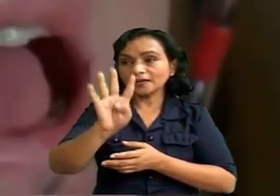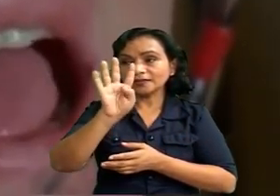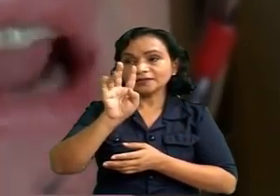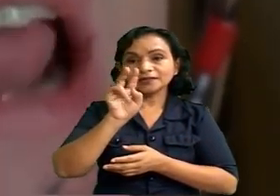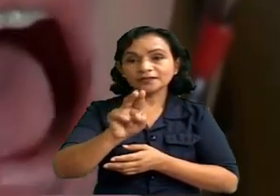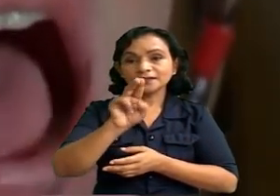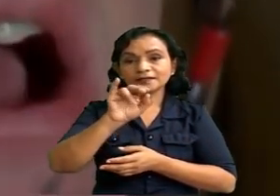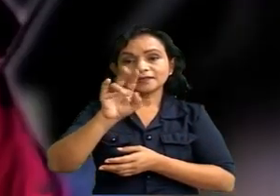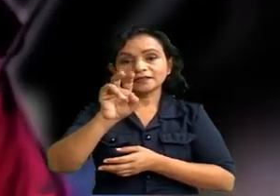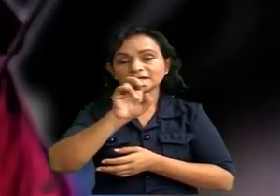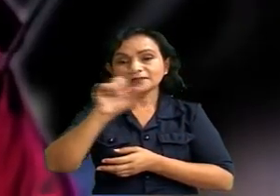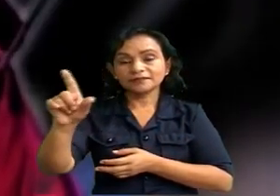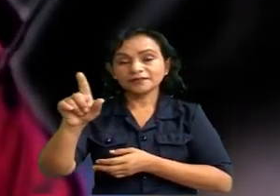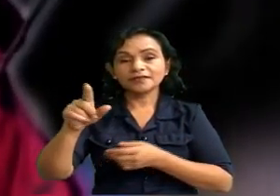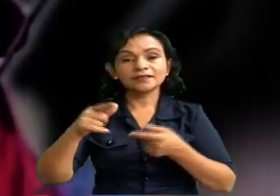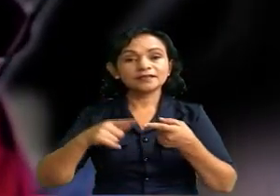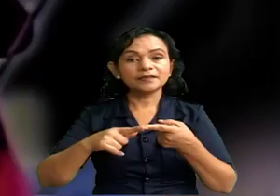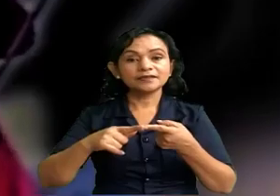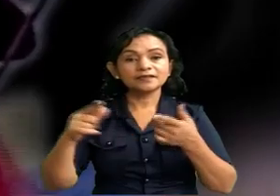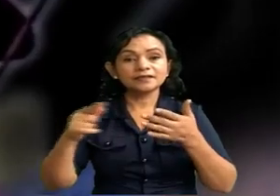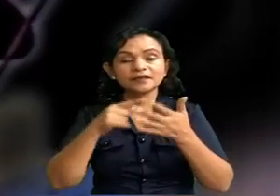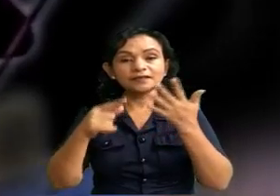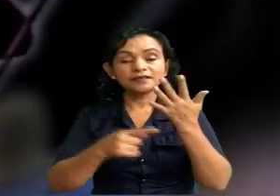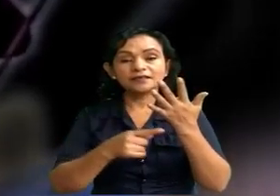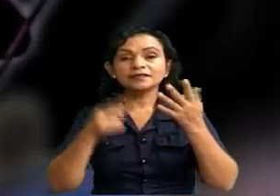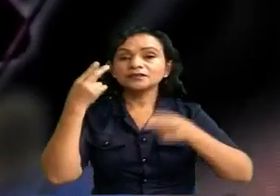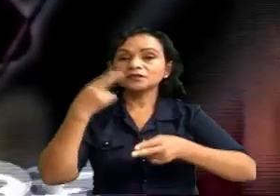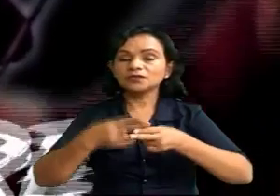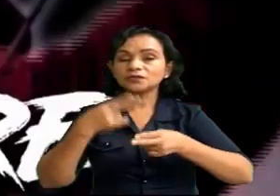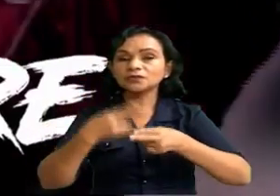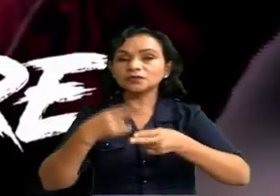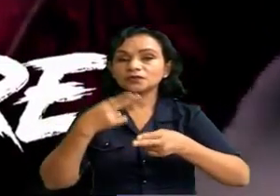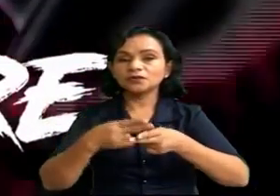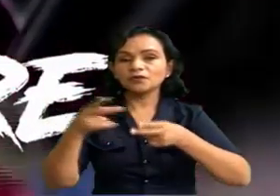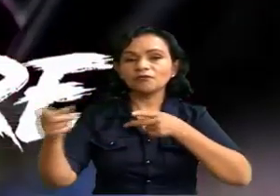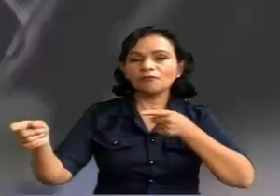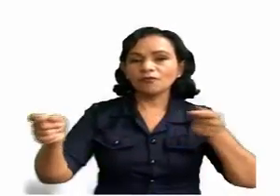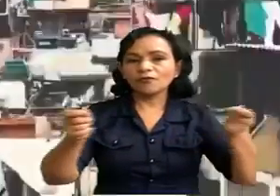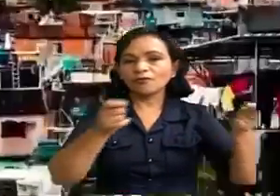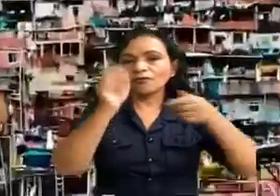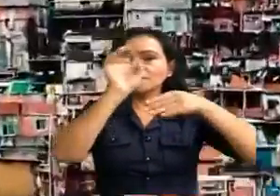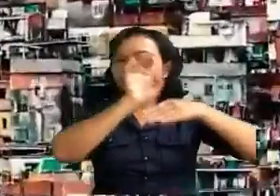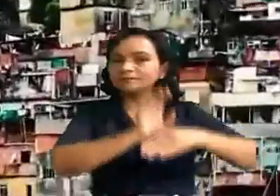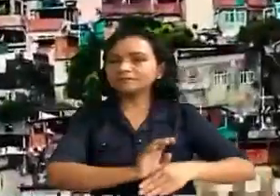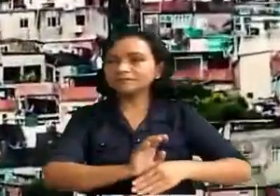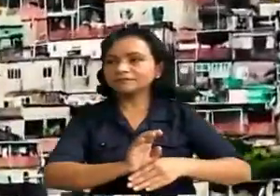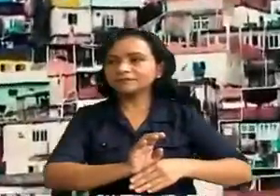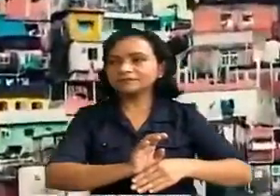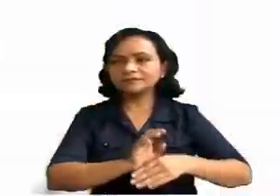ideología es lo que él llama el folclore.